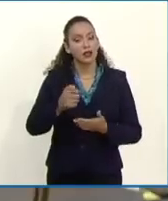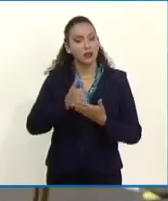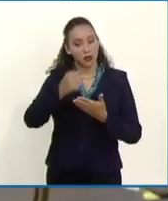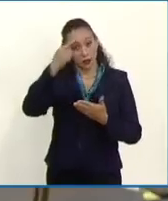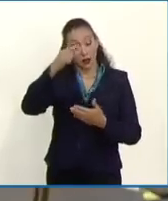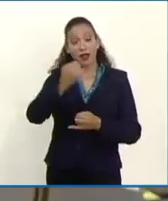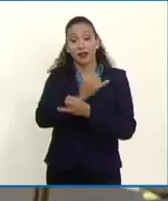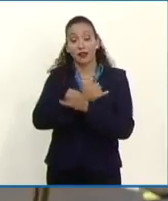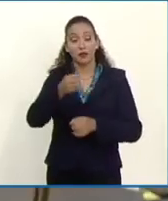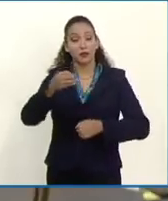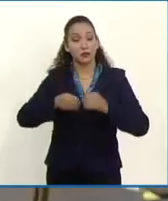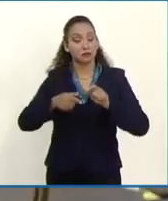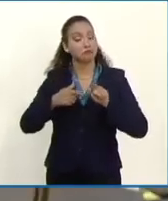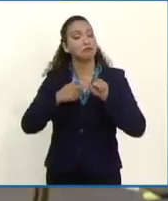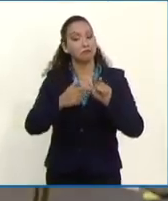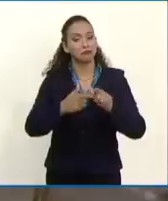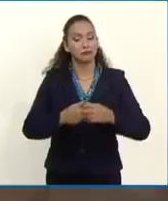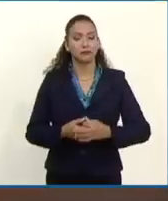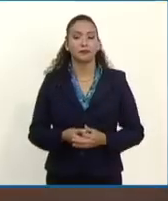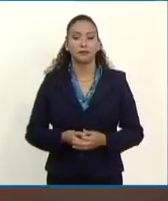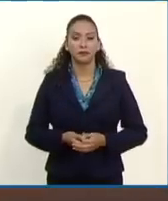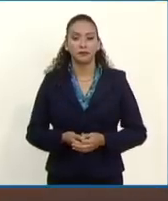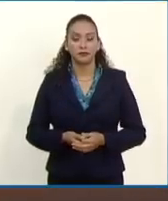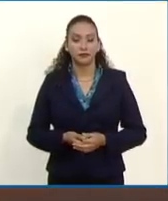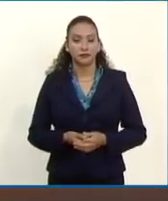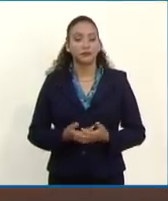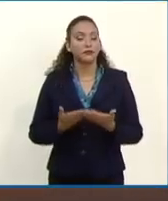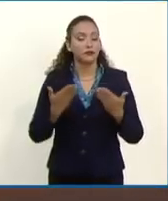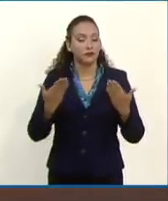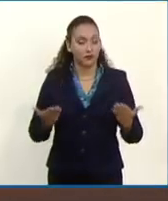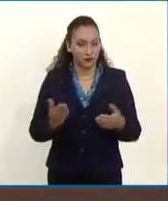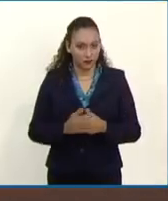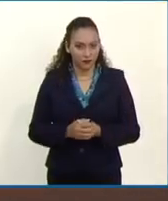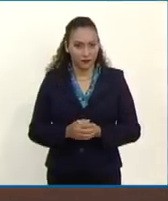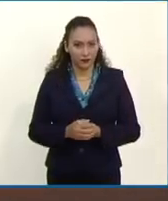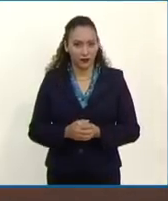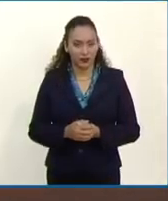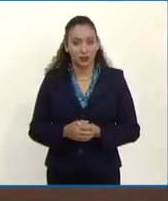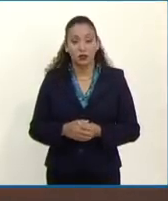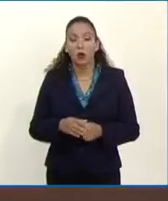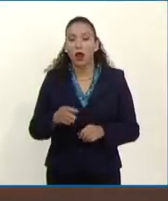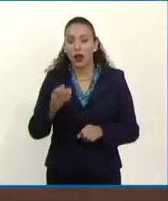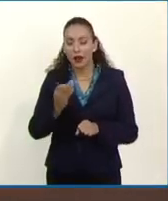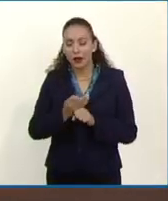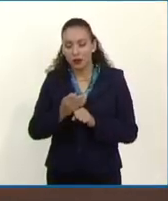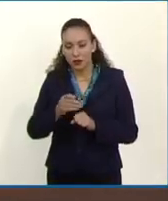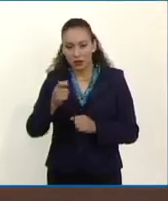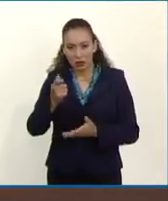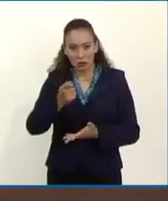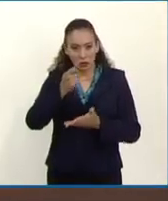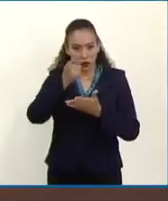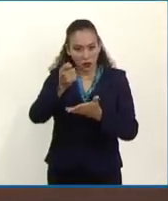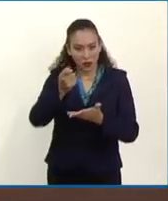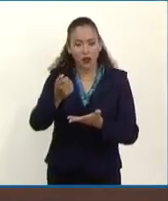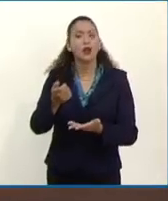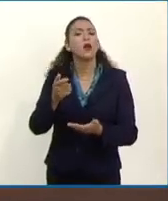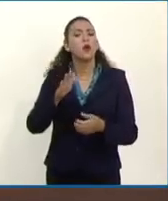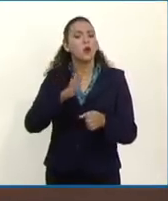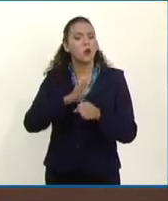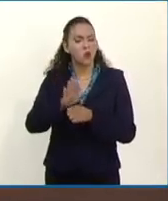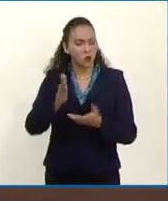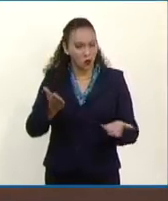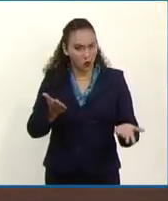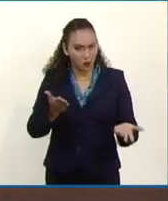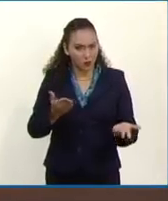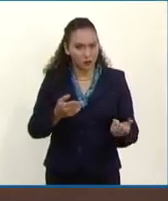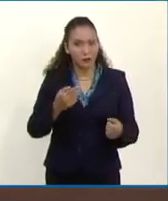y la independencia judicial. Cualquier asignación presupuestal debe tener como base